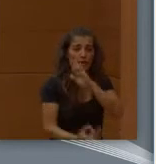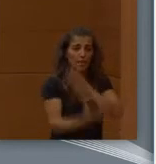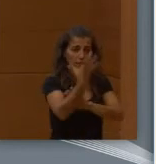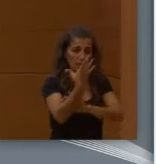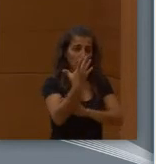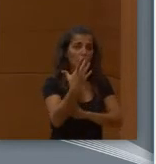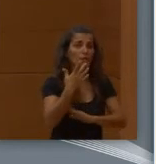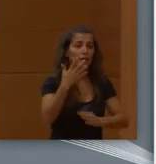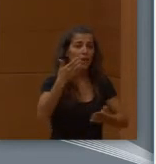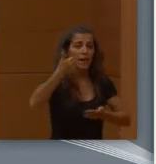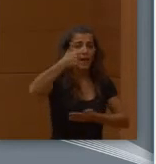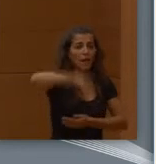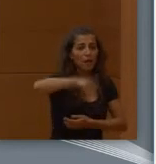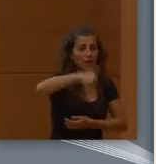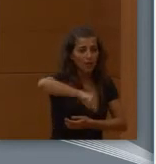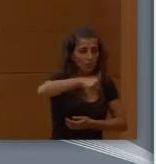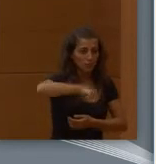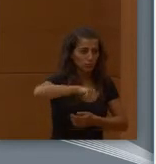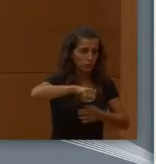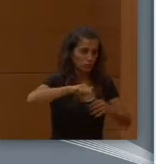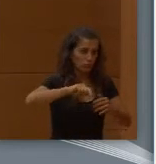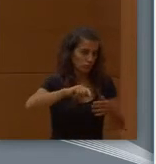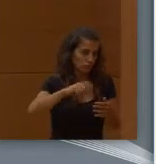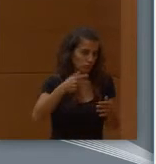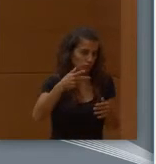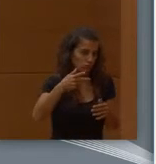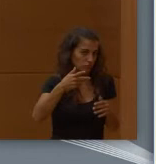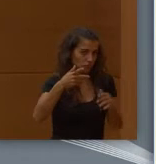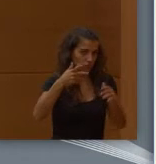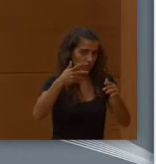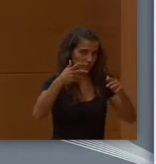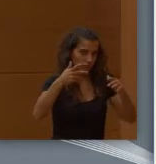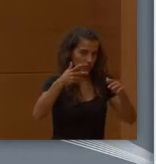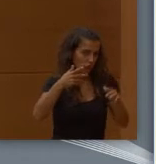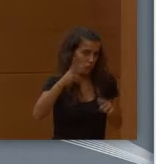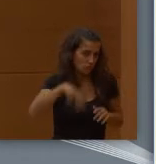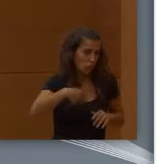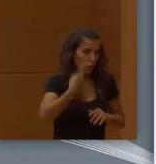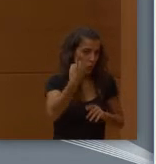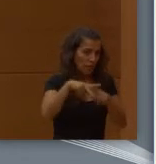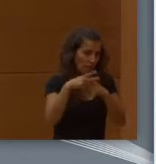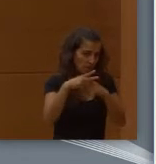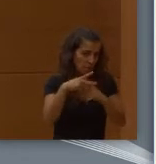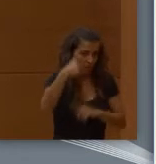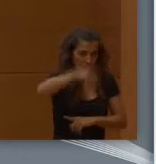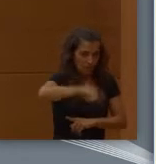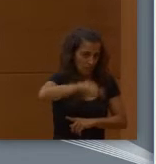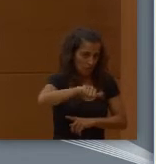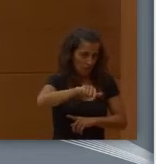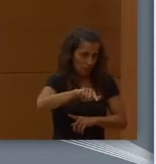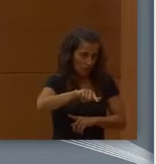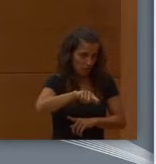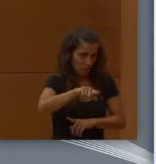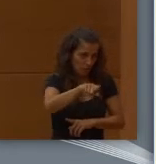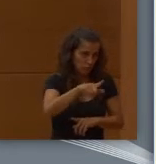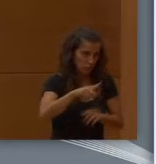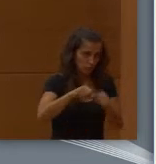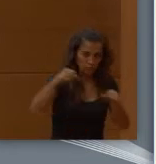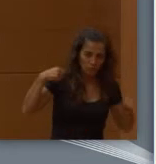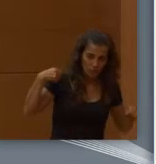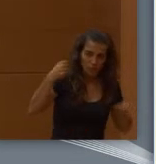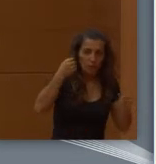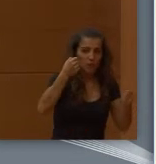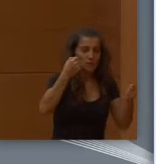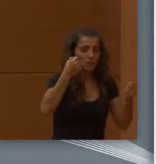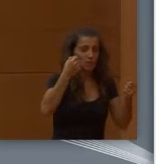Grid, que al final es una herramienta donde se elabora, tras el estudio de las mejores prácticas, se elabora una